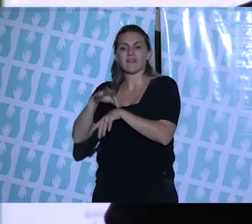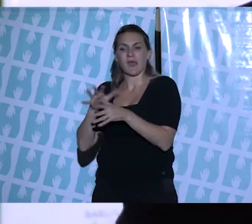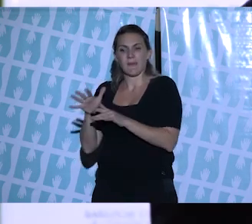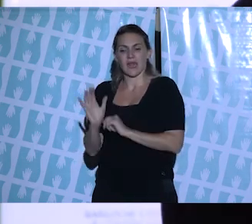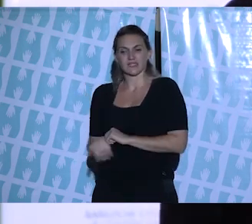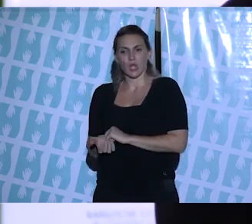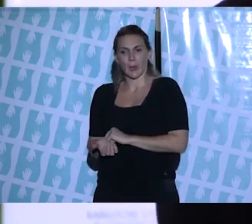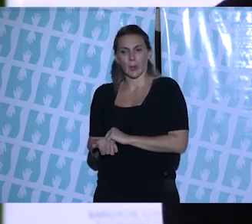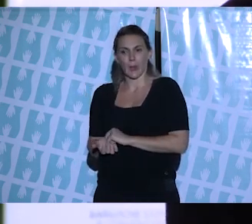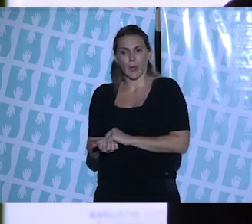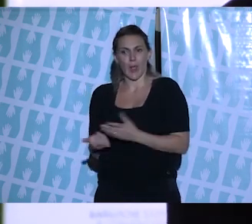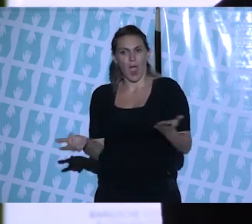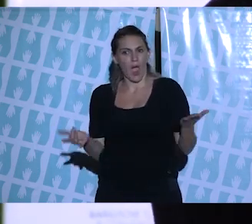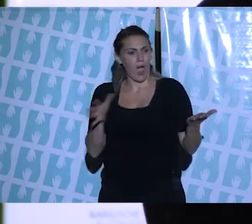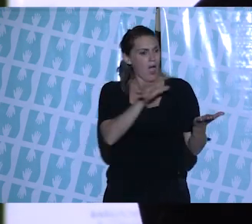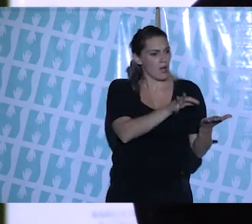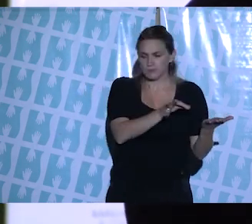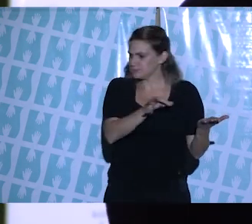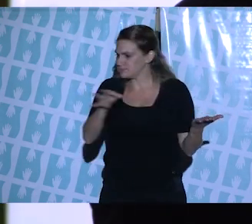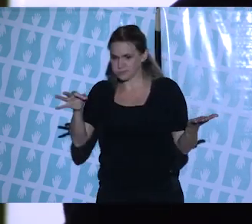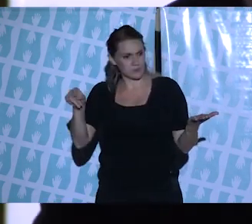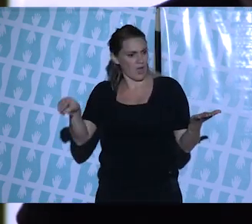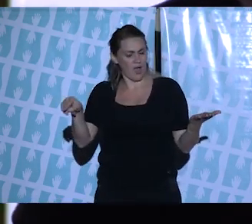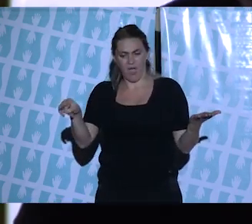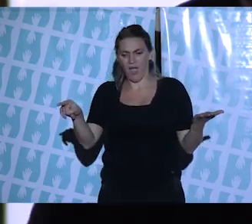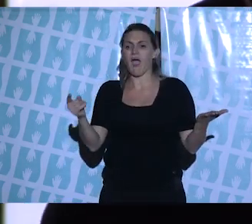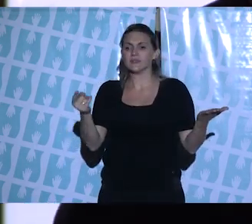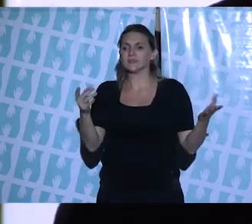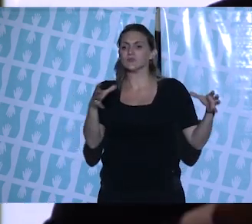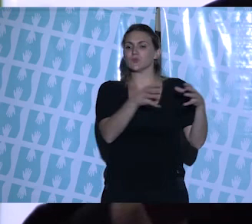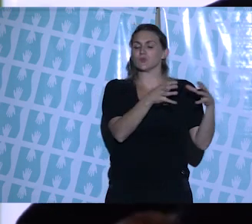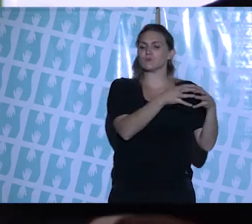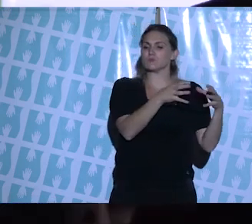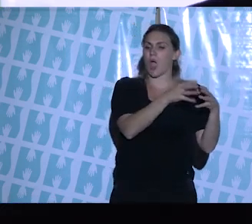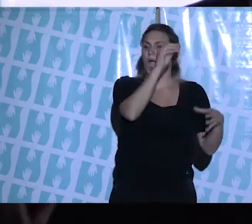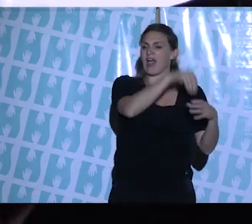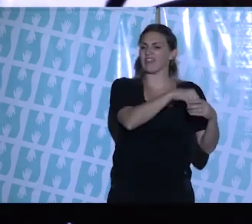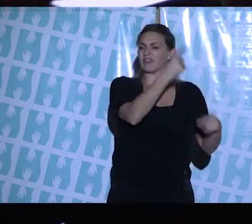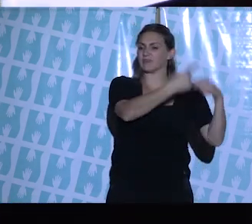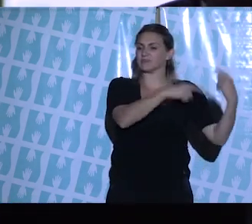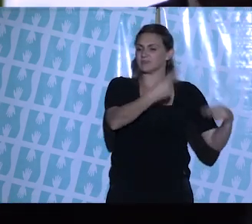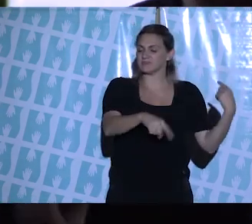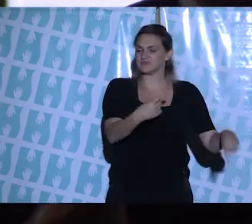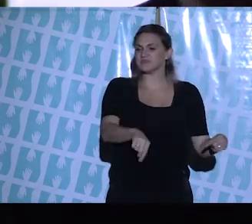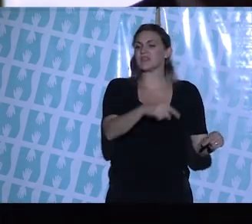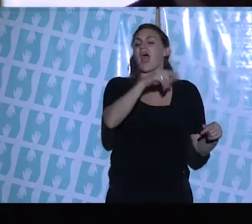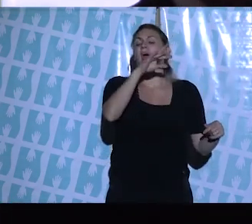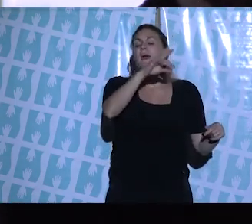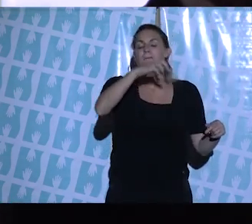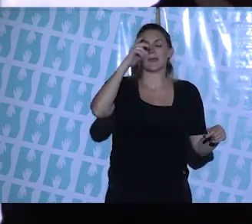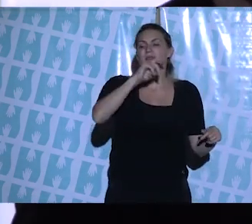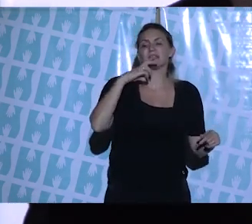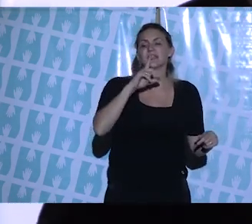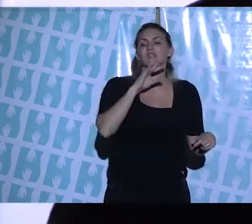enfermedades. Este grupo de drogas para la diabetes, que se llaman antagonistas del péptido número 1 de